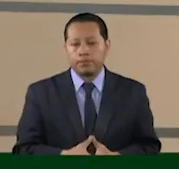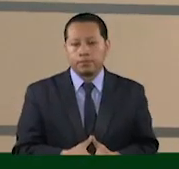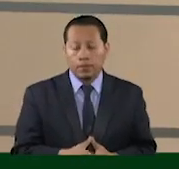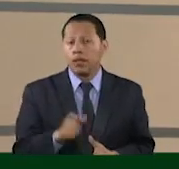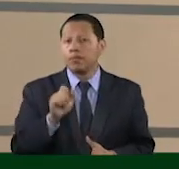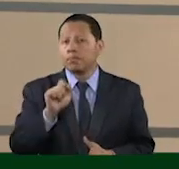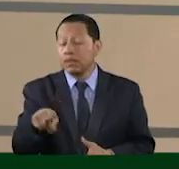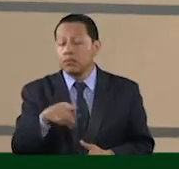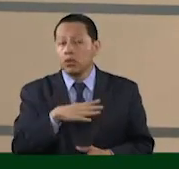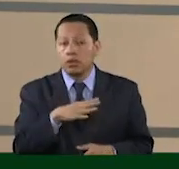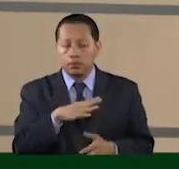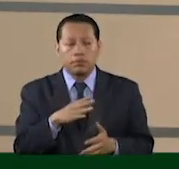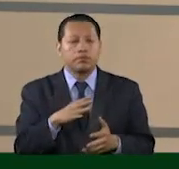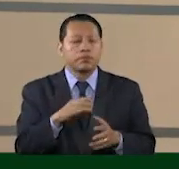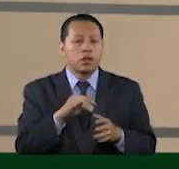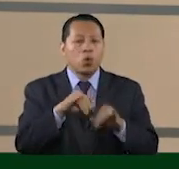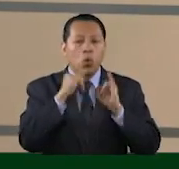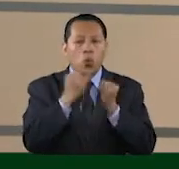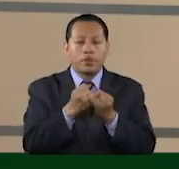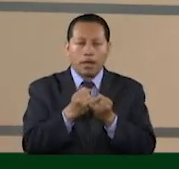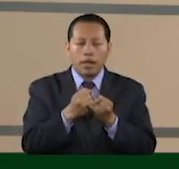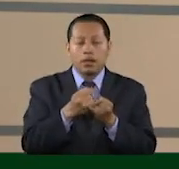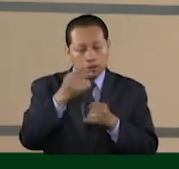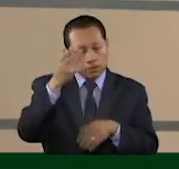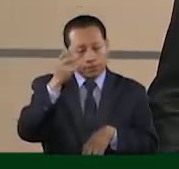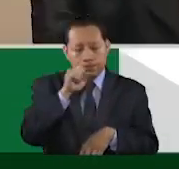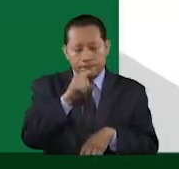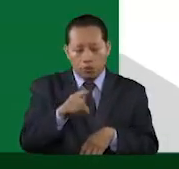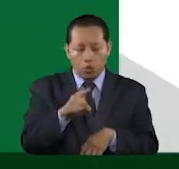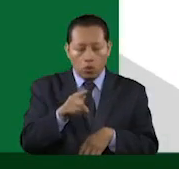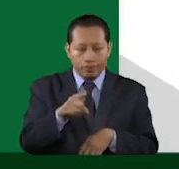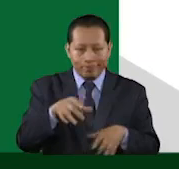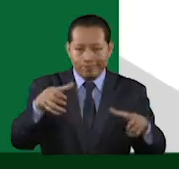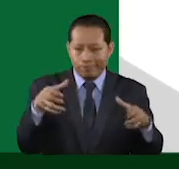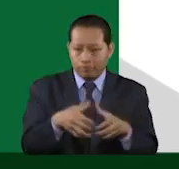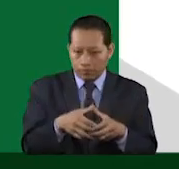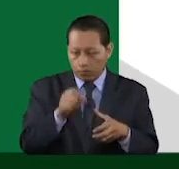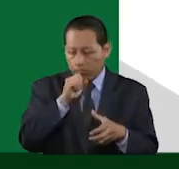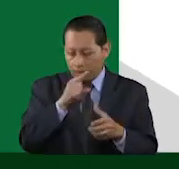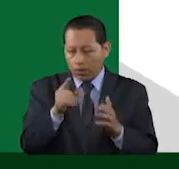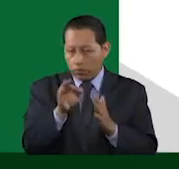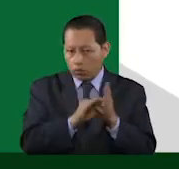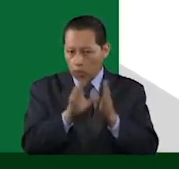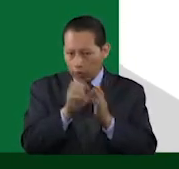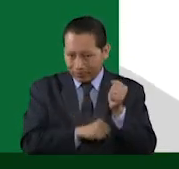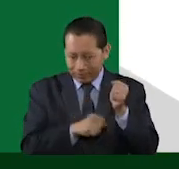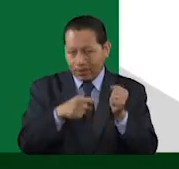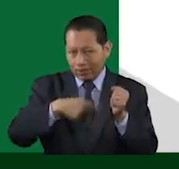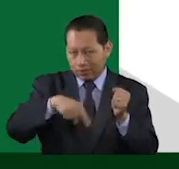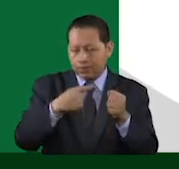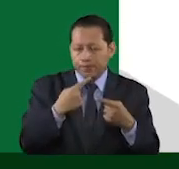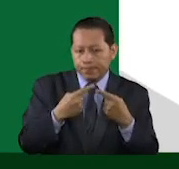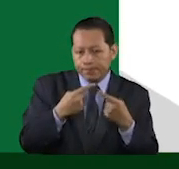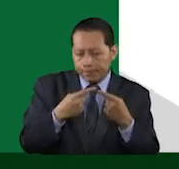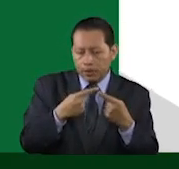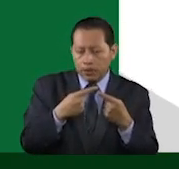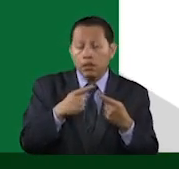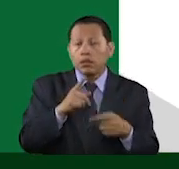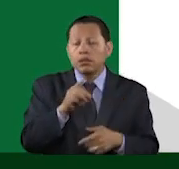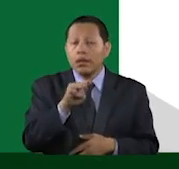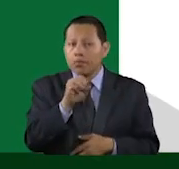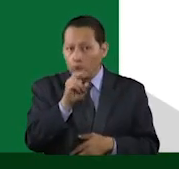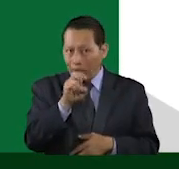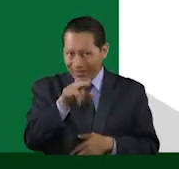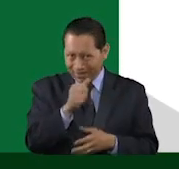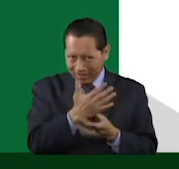El resolutivo de la Junta Directiva de la Comisión de Puntos Constitucionales abrió el debate. Legisladores de Morena argumentaron que no se